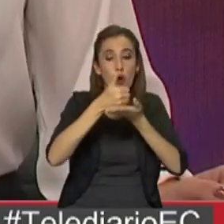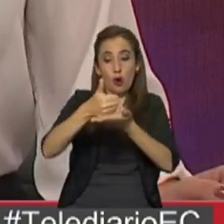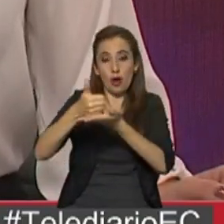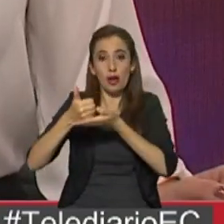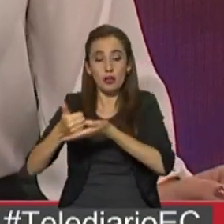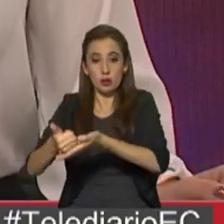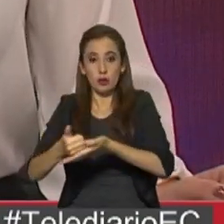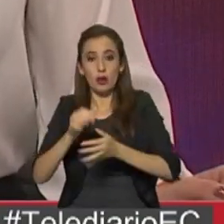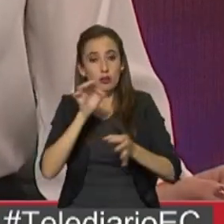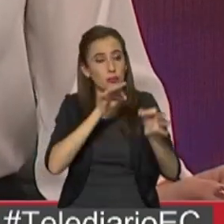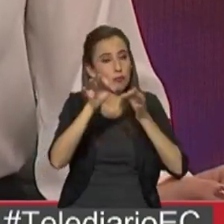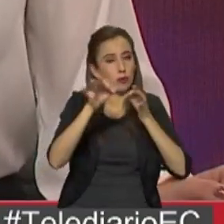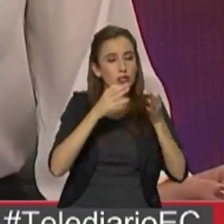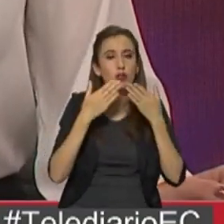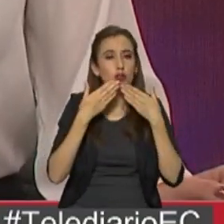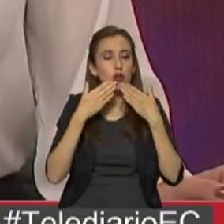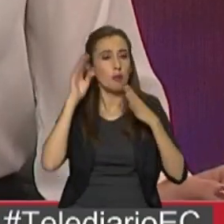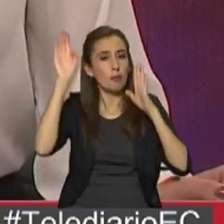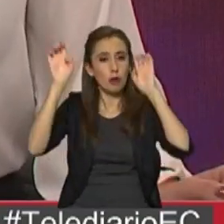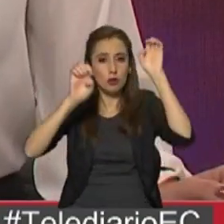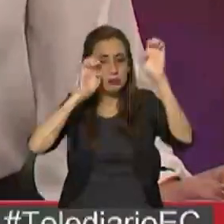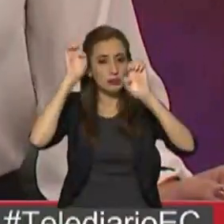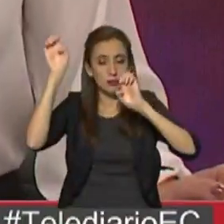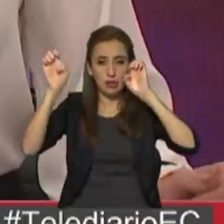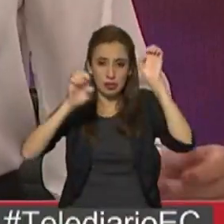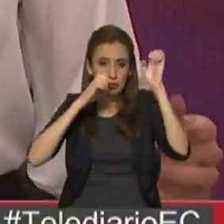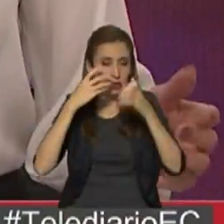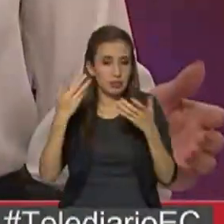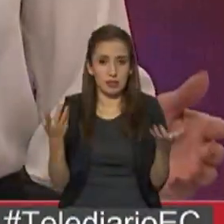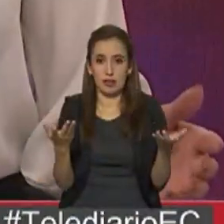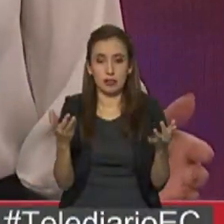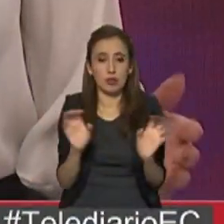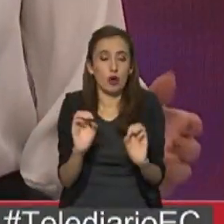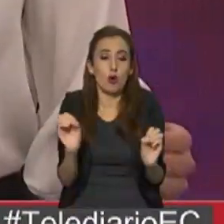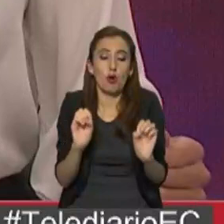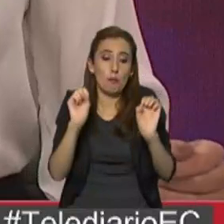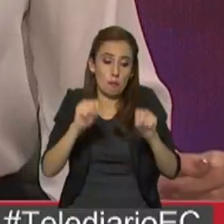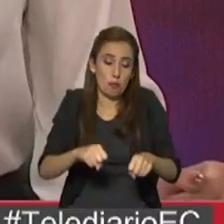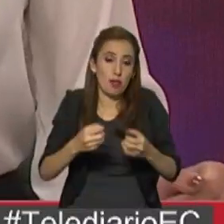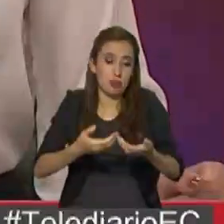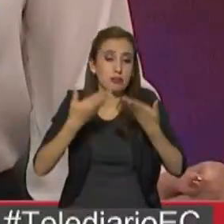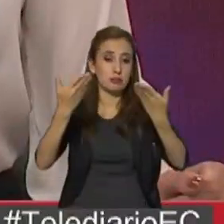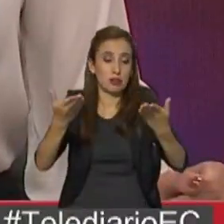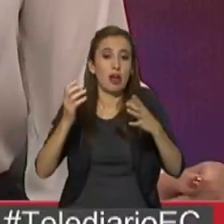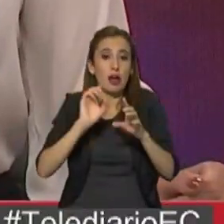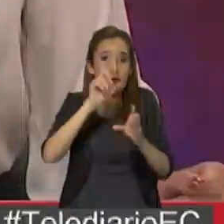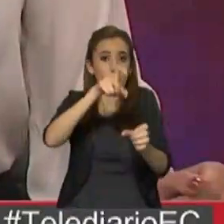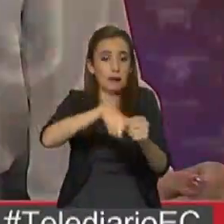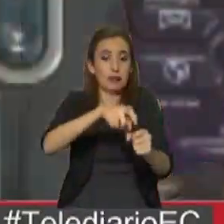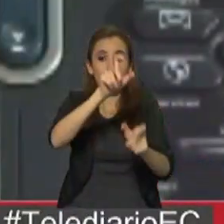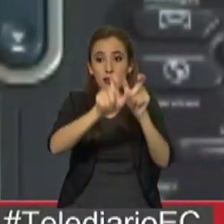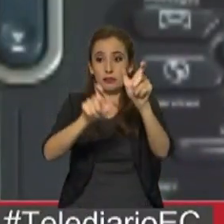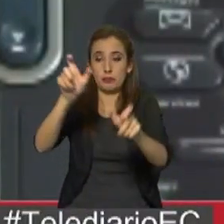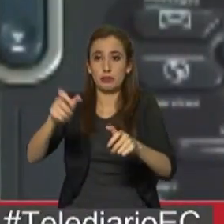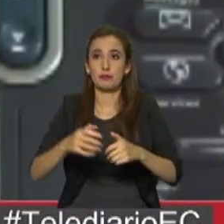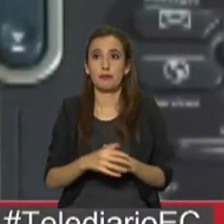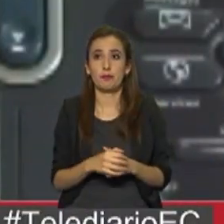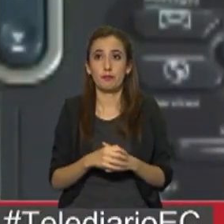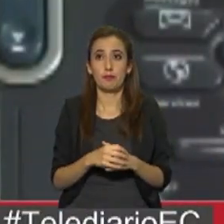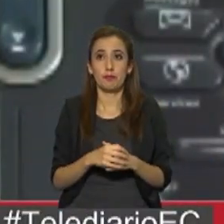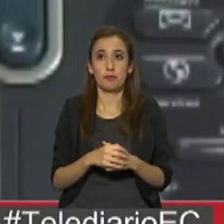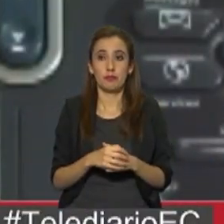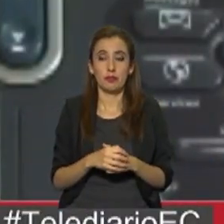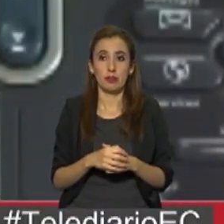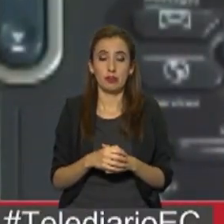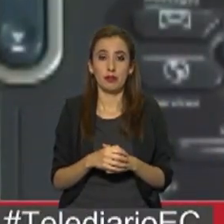podría comentarnos cuáles son estas y cuáles están a disposición de la ciudadanía y así es el